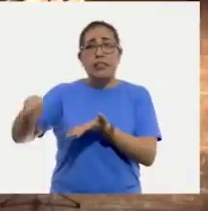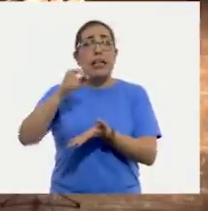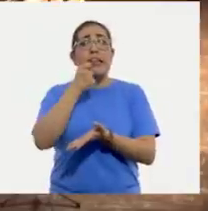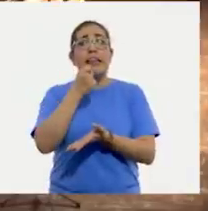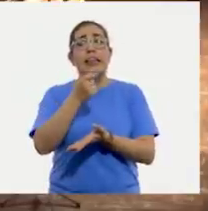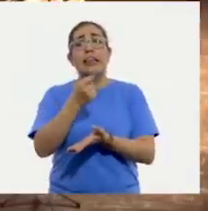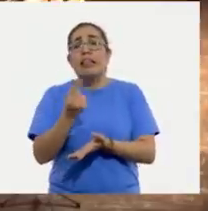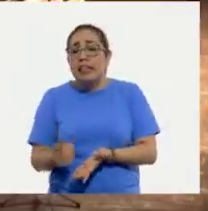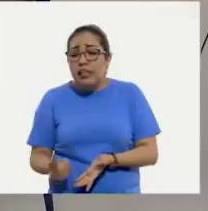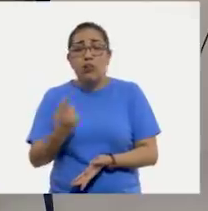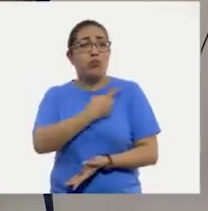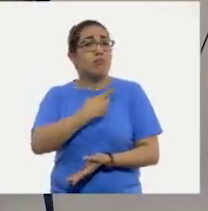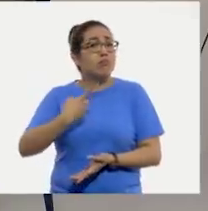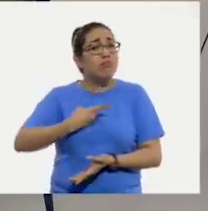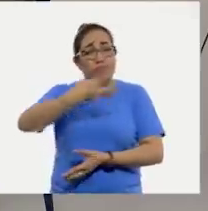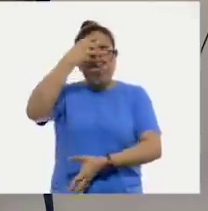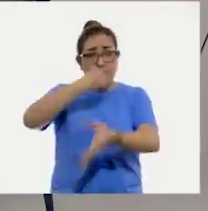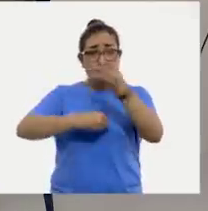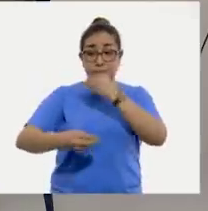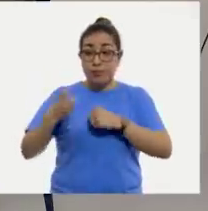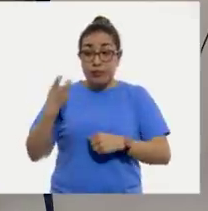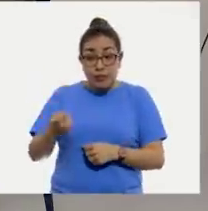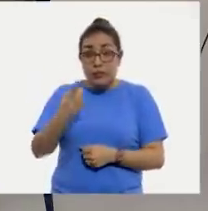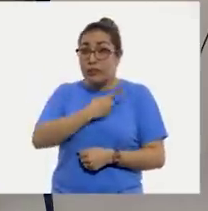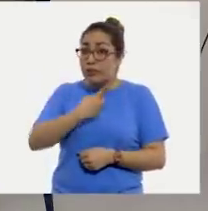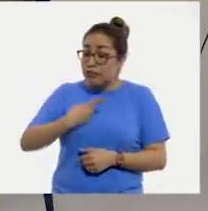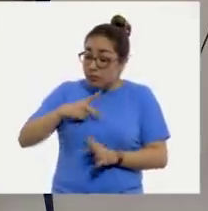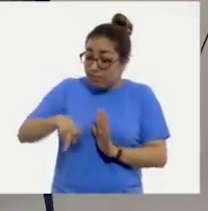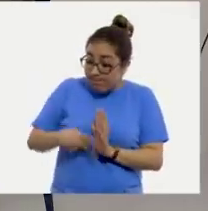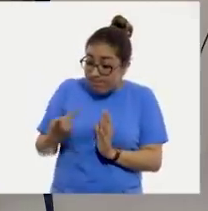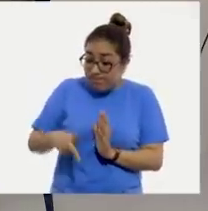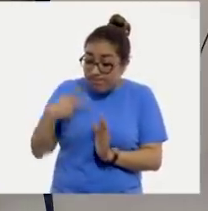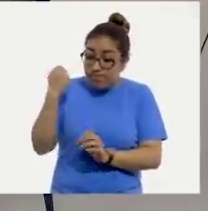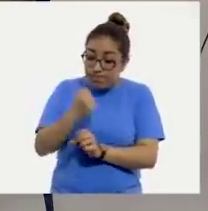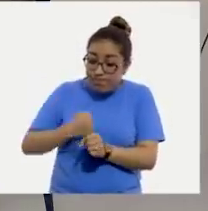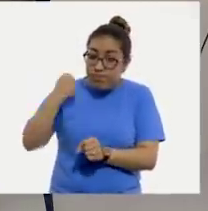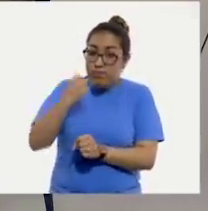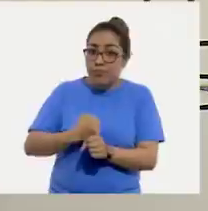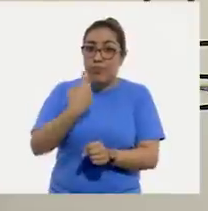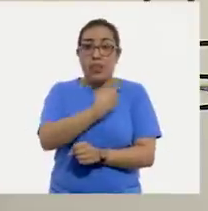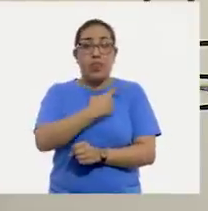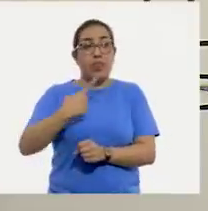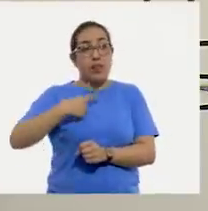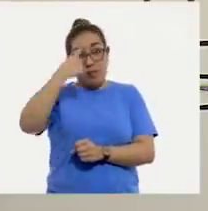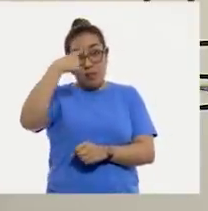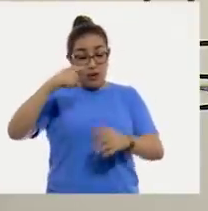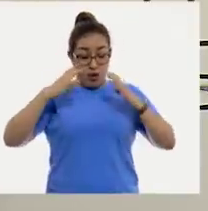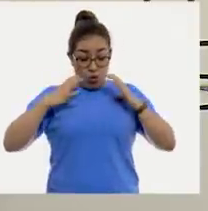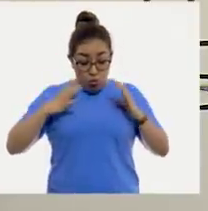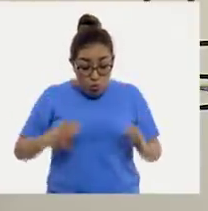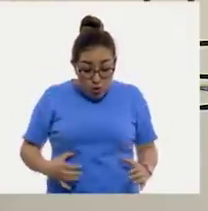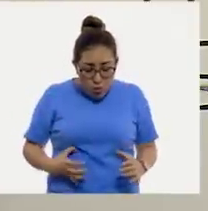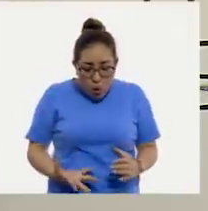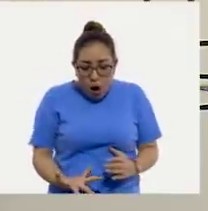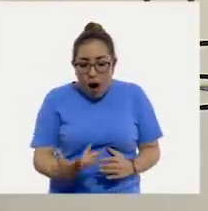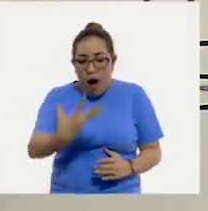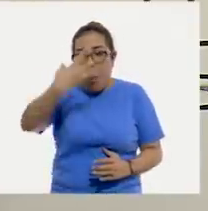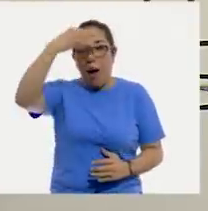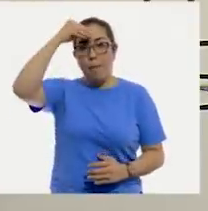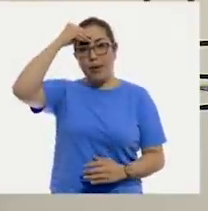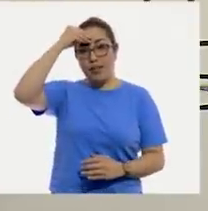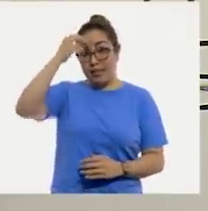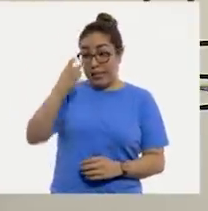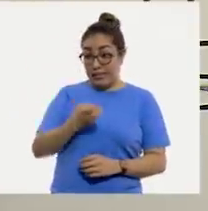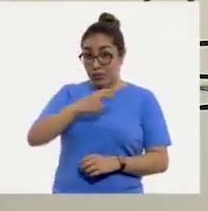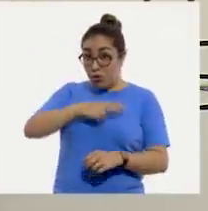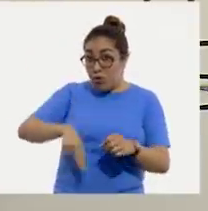se tienen que tener una constancia porque son áreas de acondicionamiento físico del cuerpo. Es decir, tu cuerpo necesita aprender algo que no es